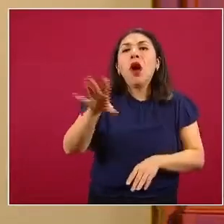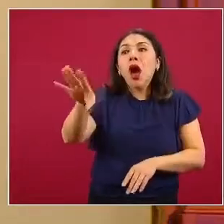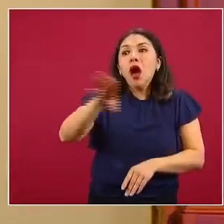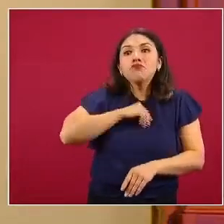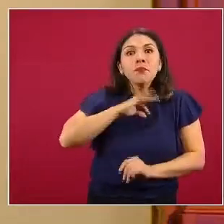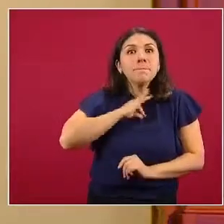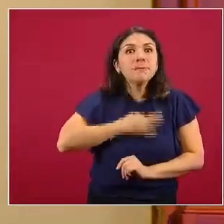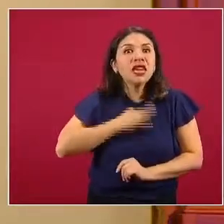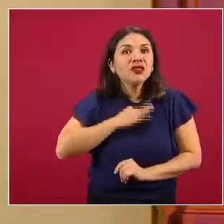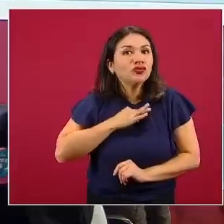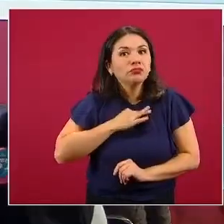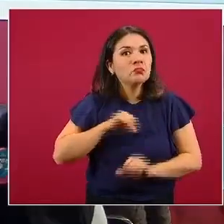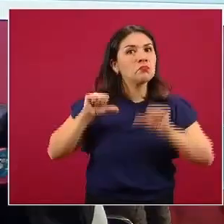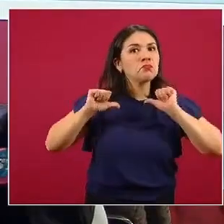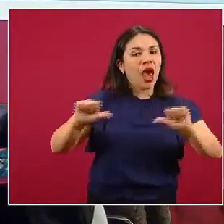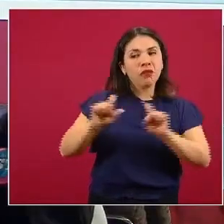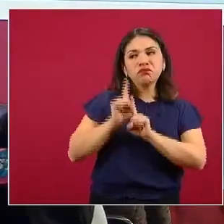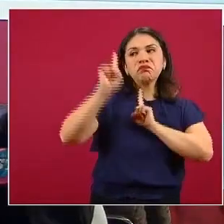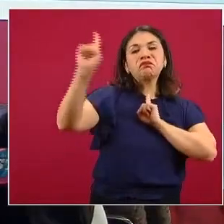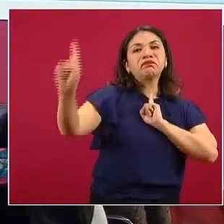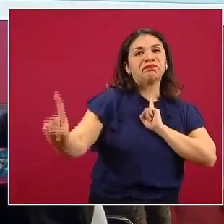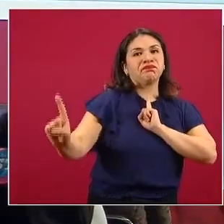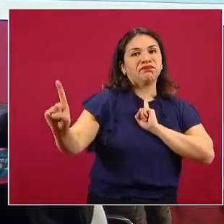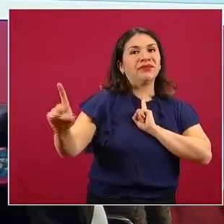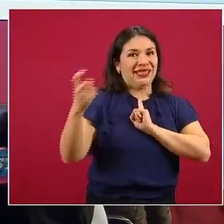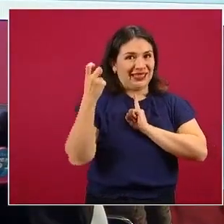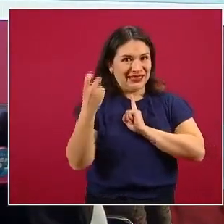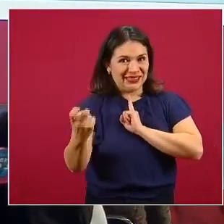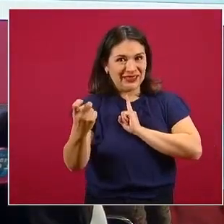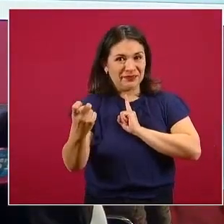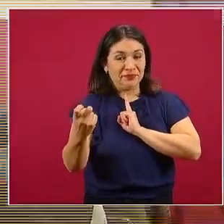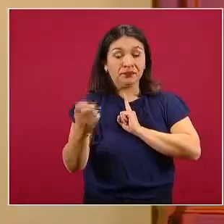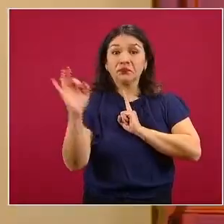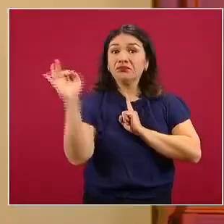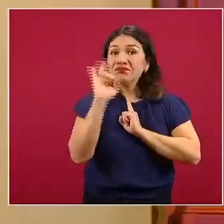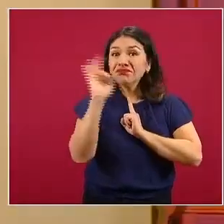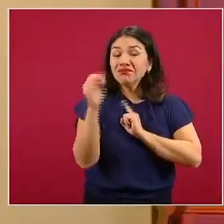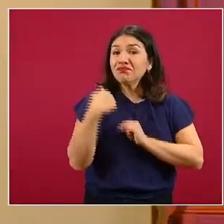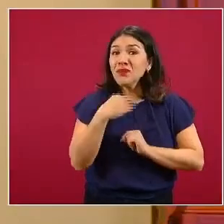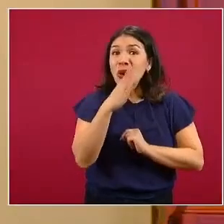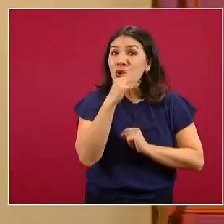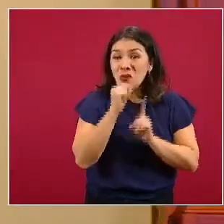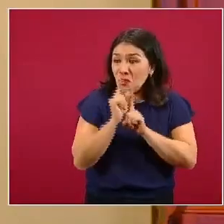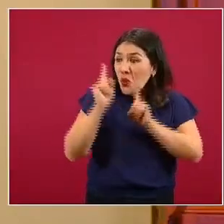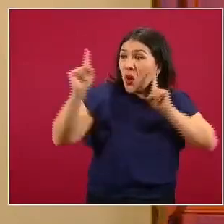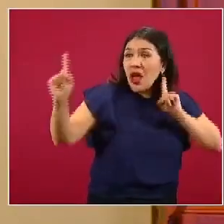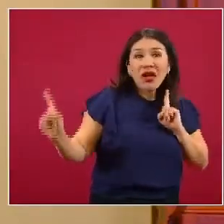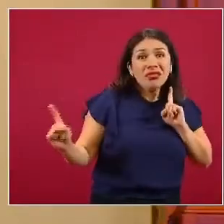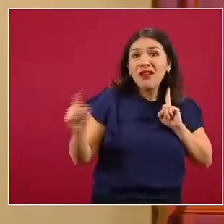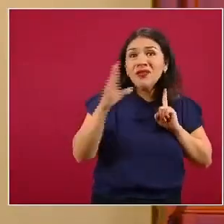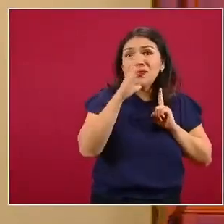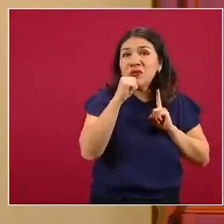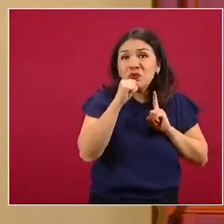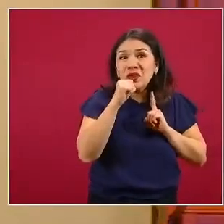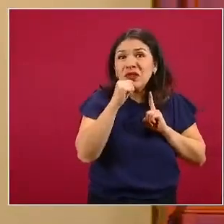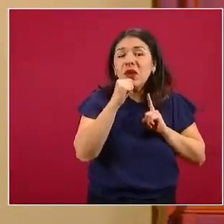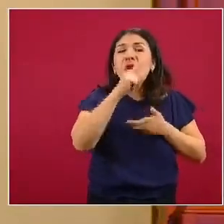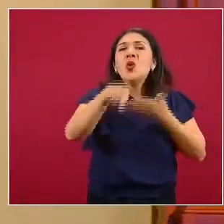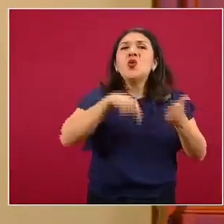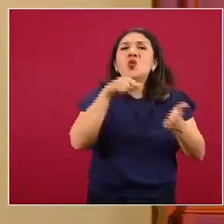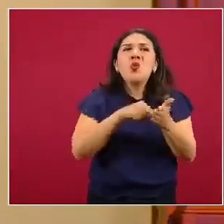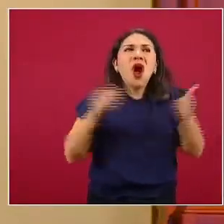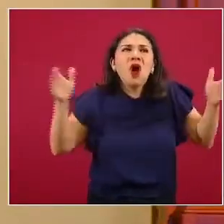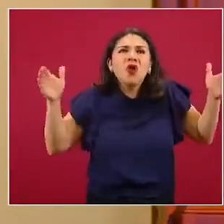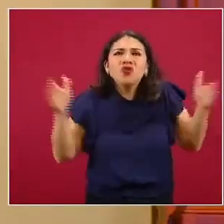alguna persona que pudiera estar portando este virus. Si no puedo en su momento guardar o tener la